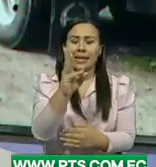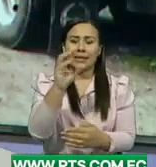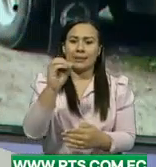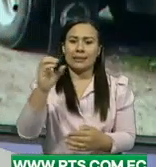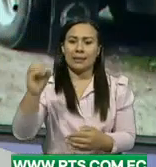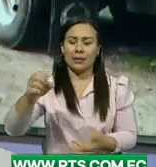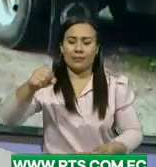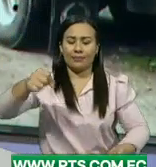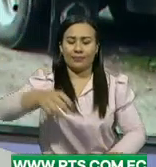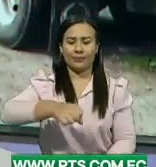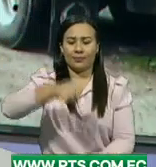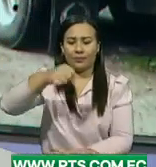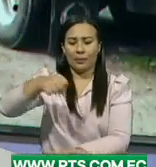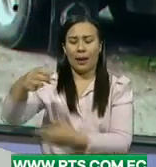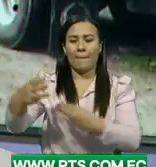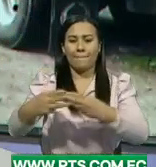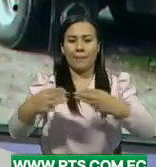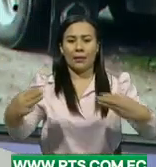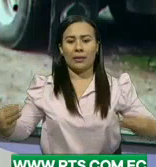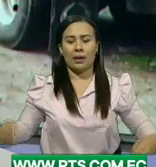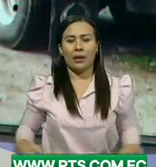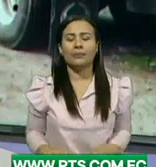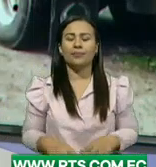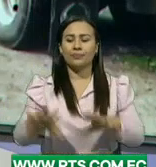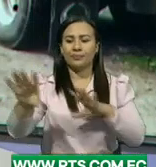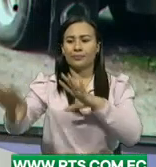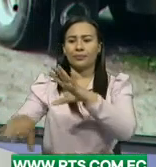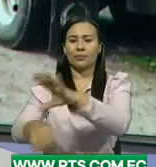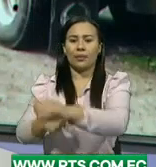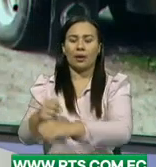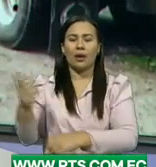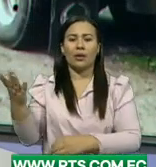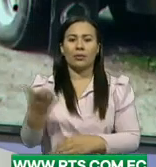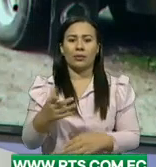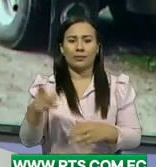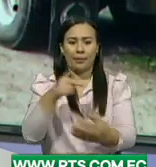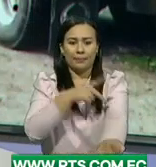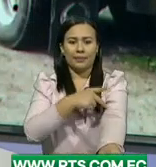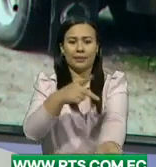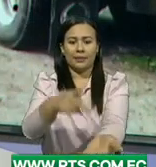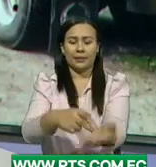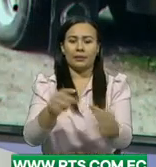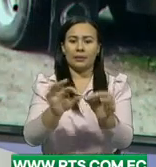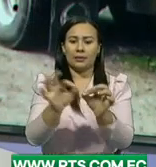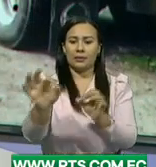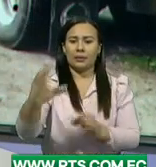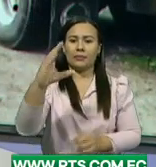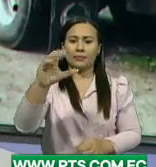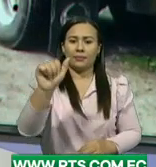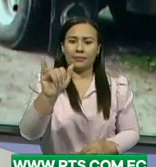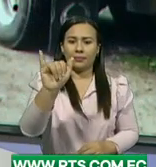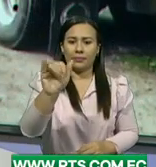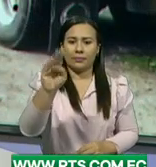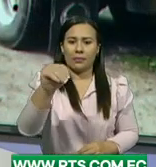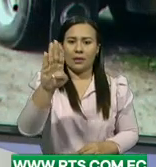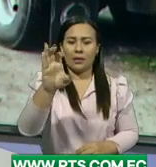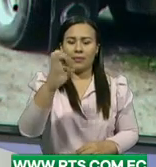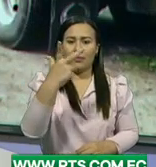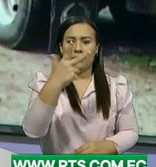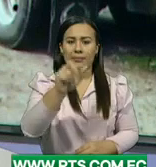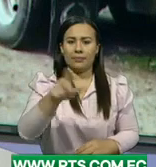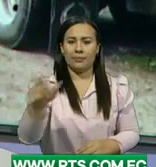de yute que contenían material aurífero fueron decomisados en Cayambe, provincia de Pichincha. El control policial dejó 3